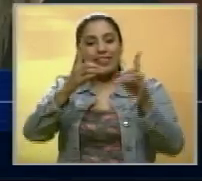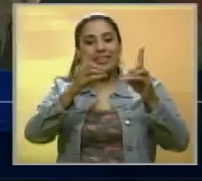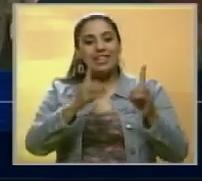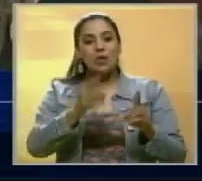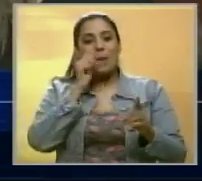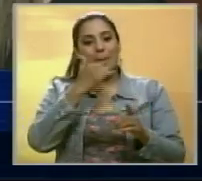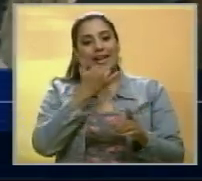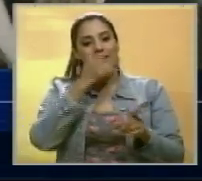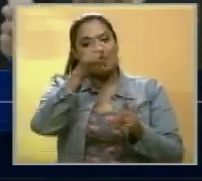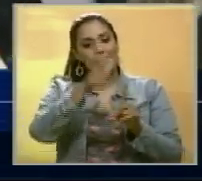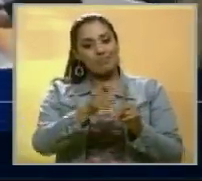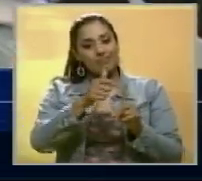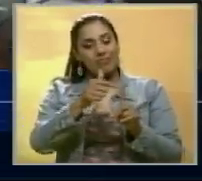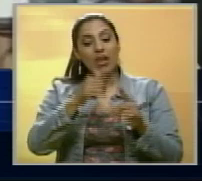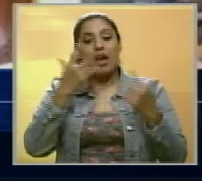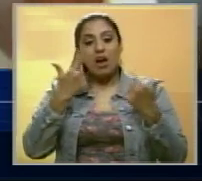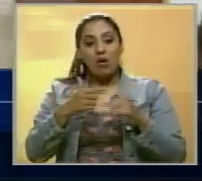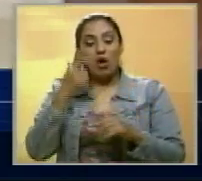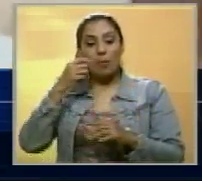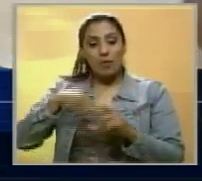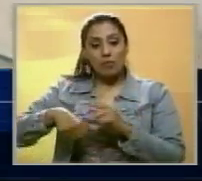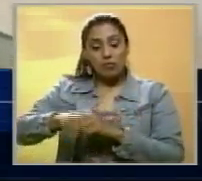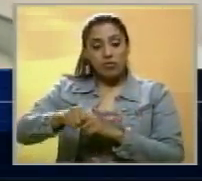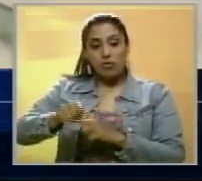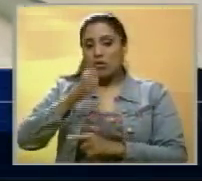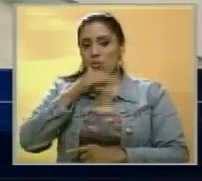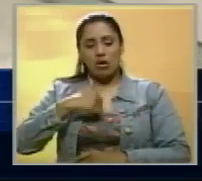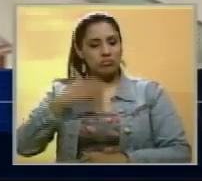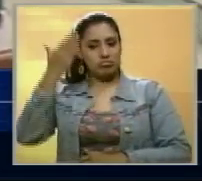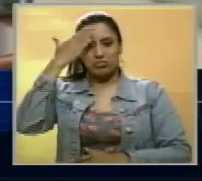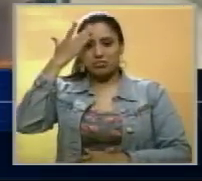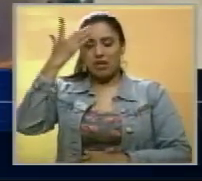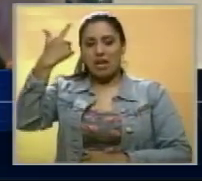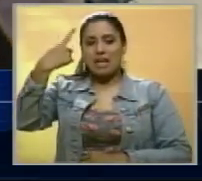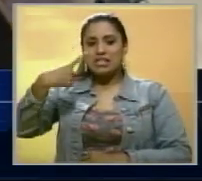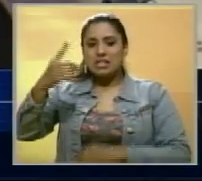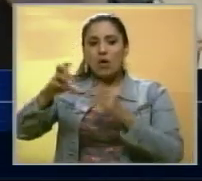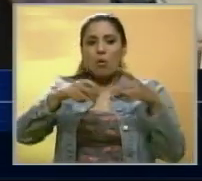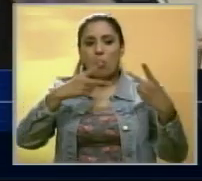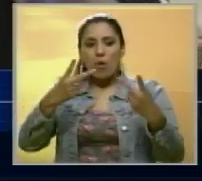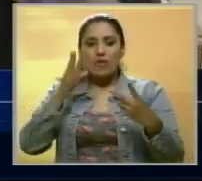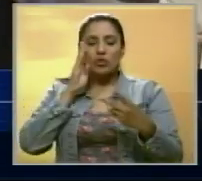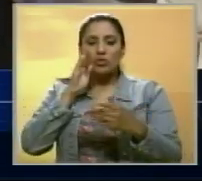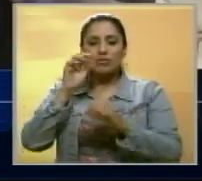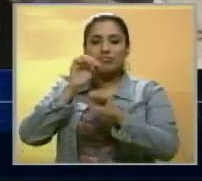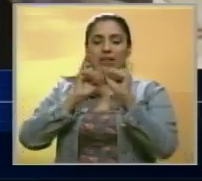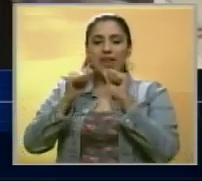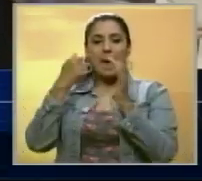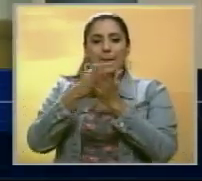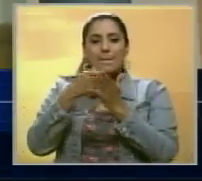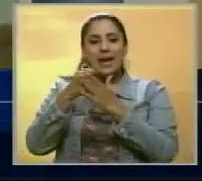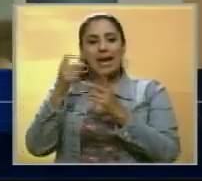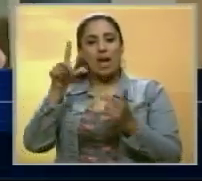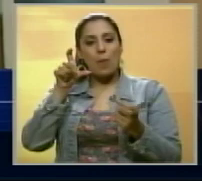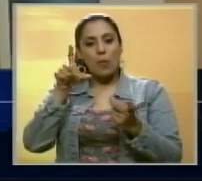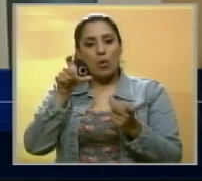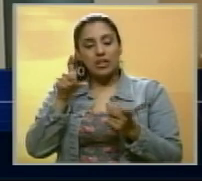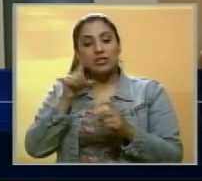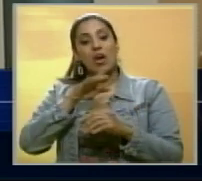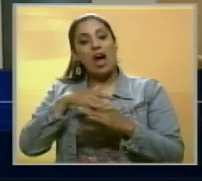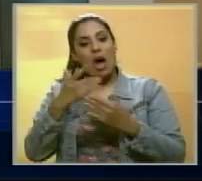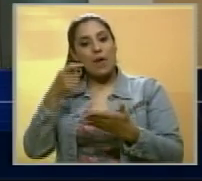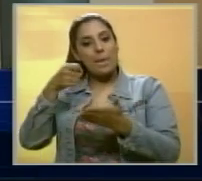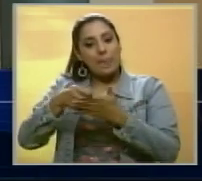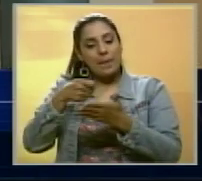decisión de su padre. Consideran que el delantero del Barcelona no estaba al tanto de que se había creado un entramado para evitar pagar impuestos a la Hacienda por